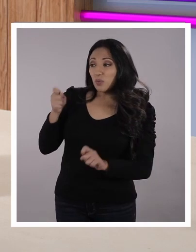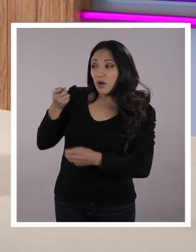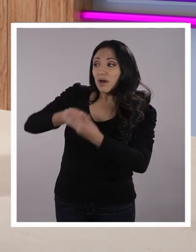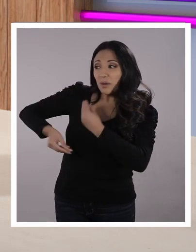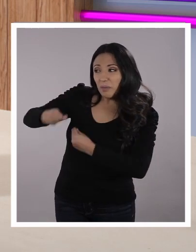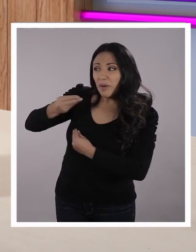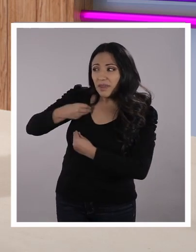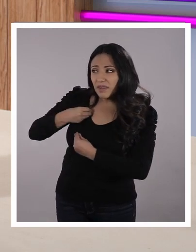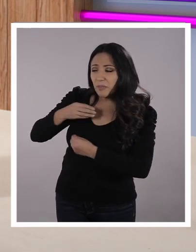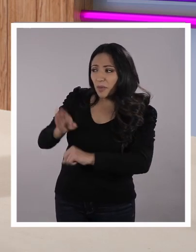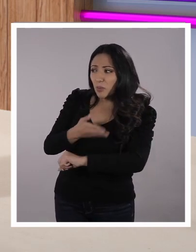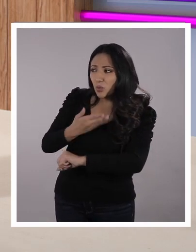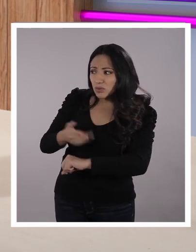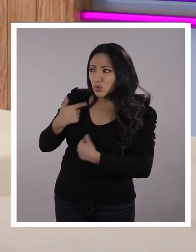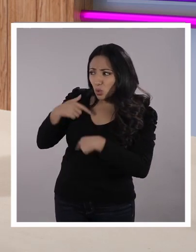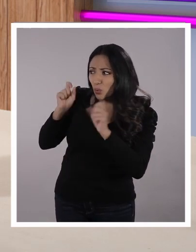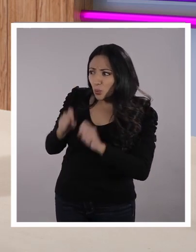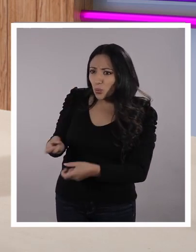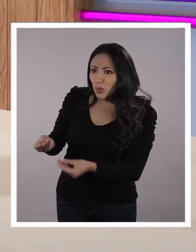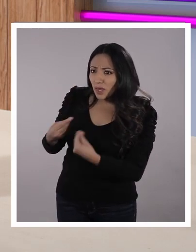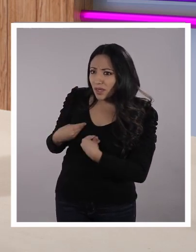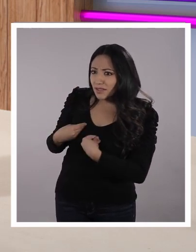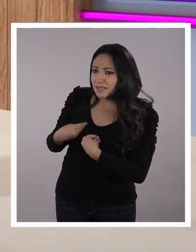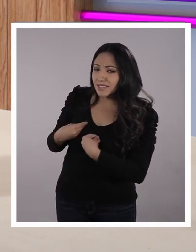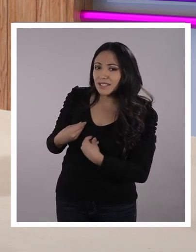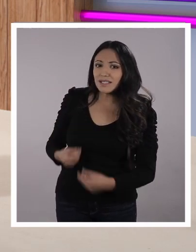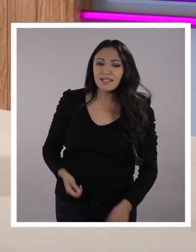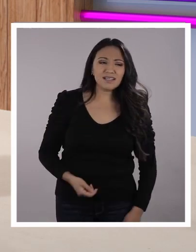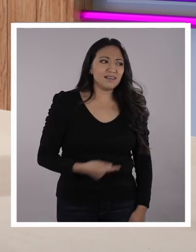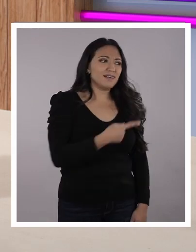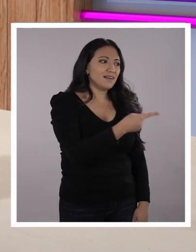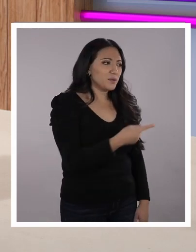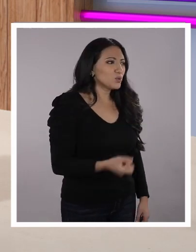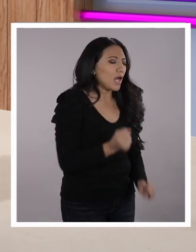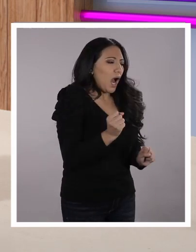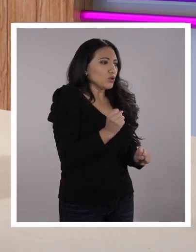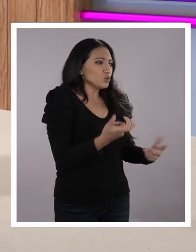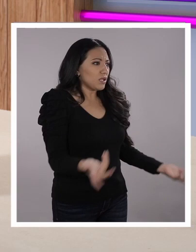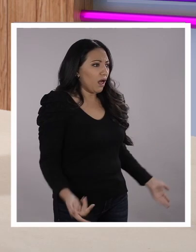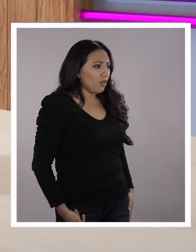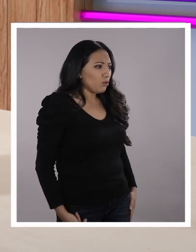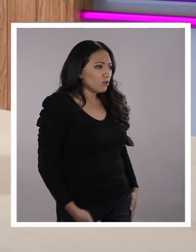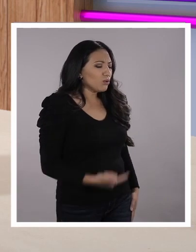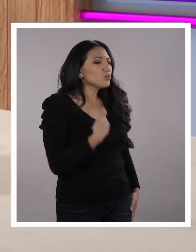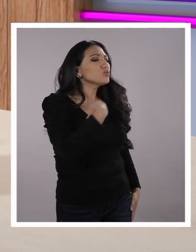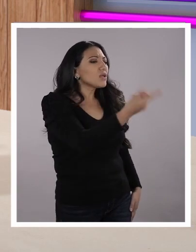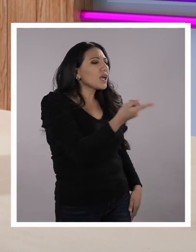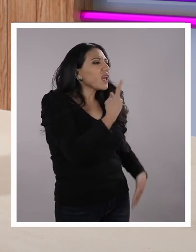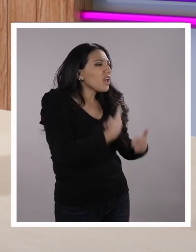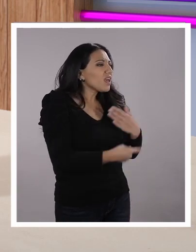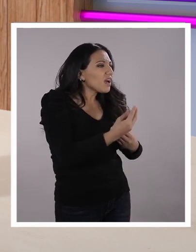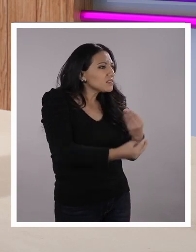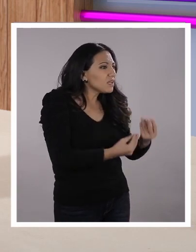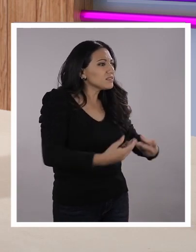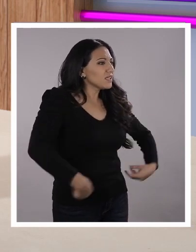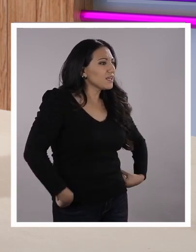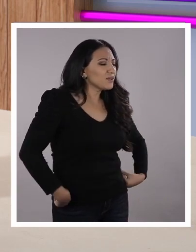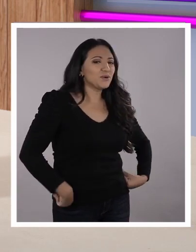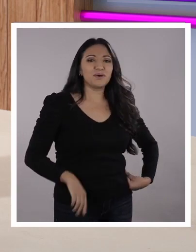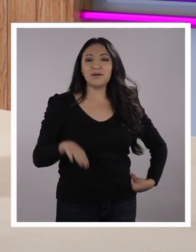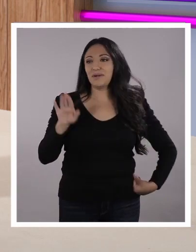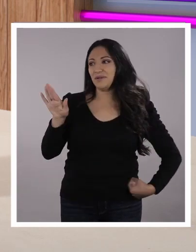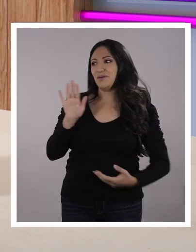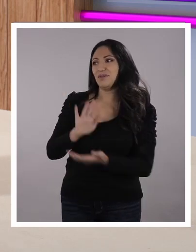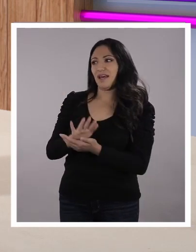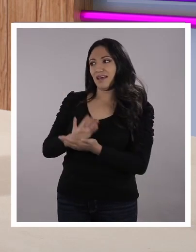¿Podrás venderme tus habilidades musicales, Santi? Oiga, pero no me haga asustar así. ¿Y ahora en qué está metida la profe Gaby?